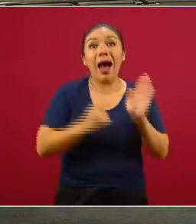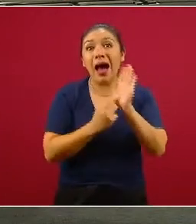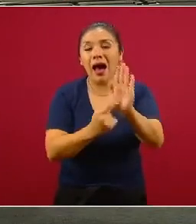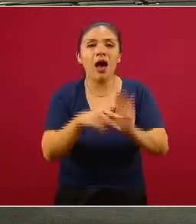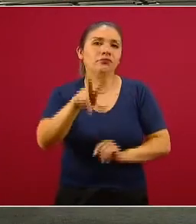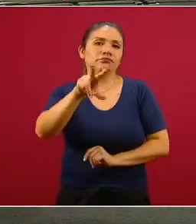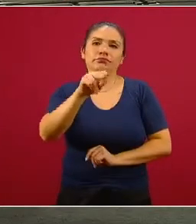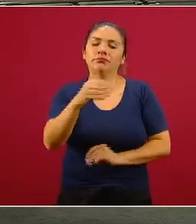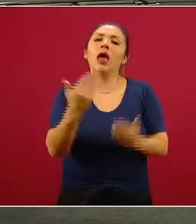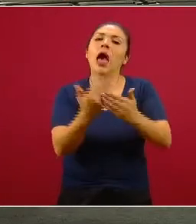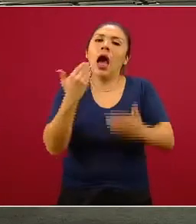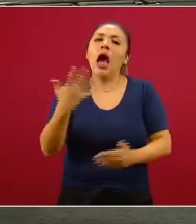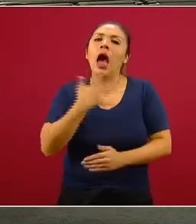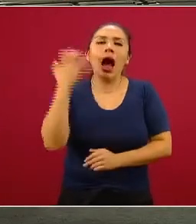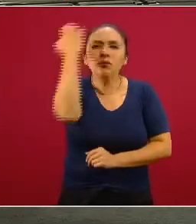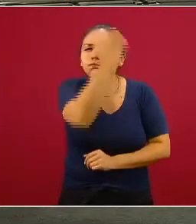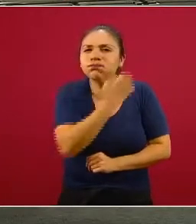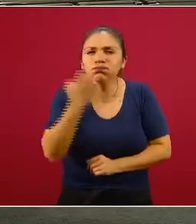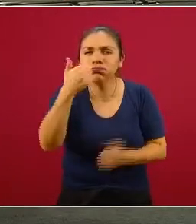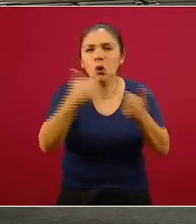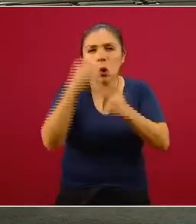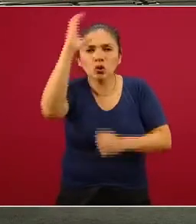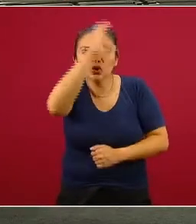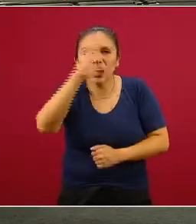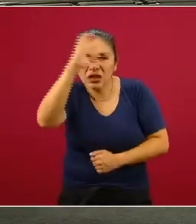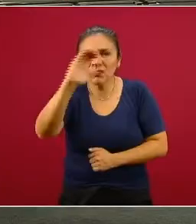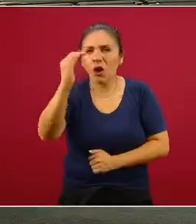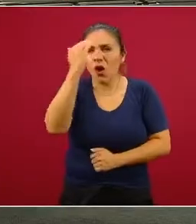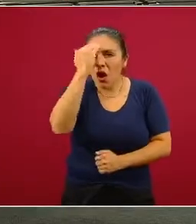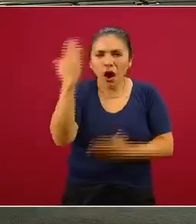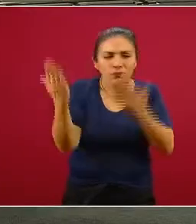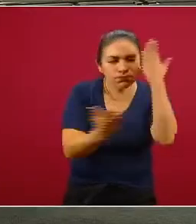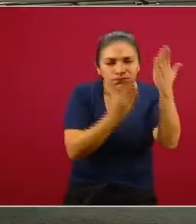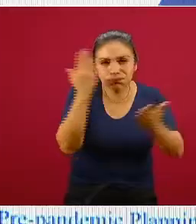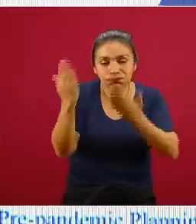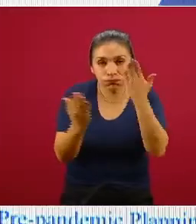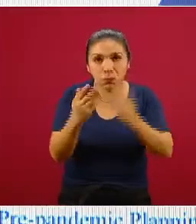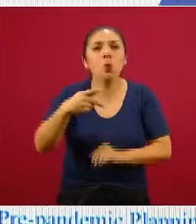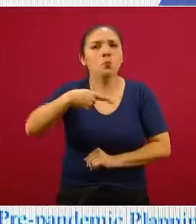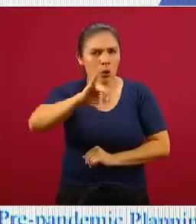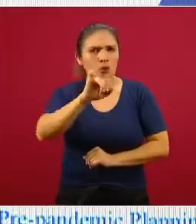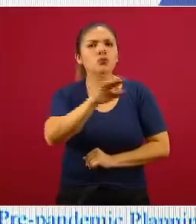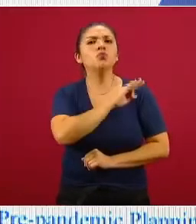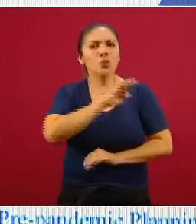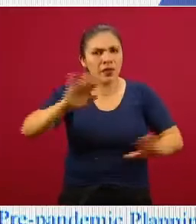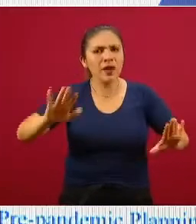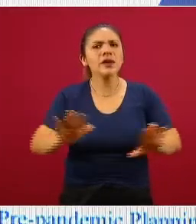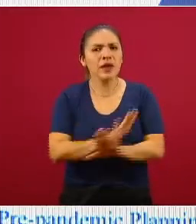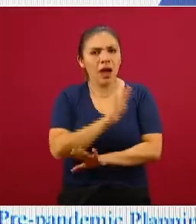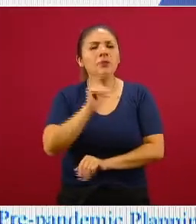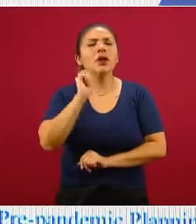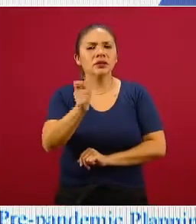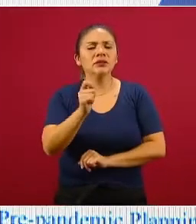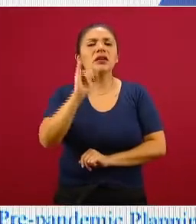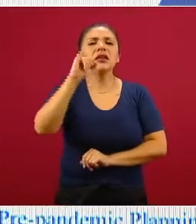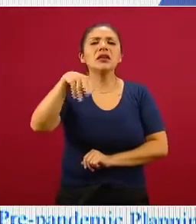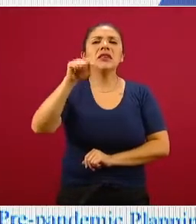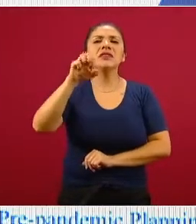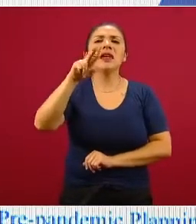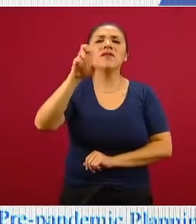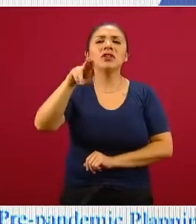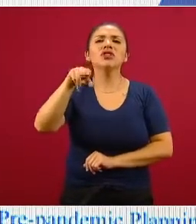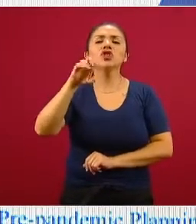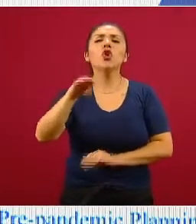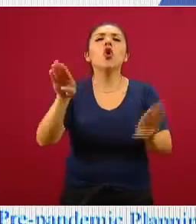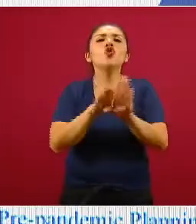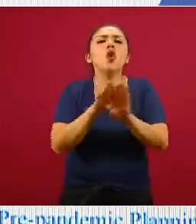en evidencia científica y obviamente en conocimiento claro. Lo que sí puede ir cambiando en las intervenciones al interior de una